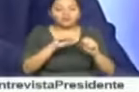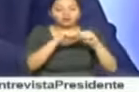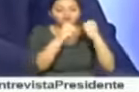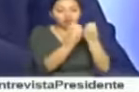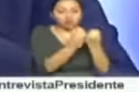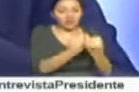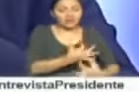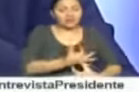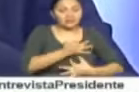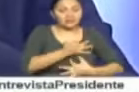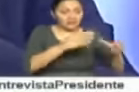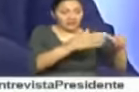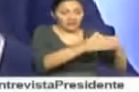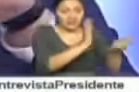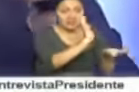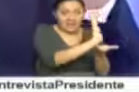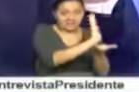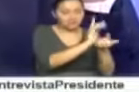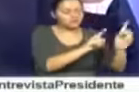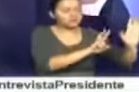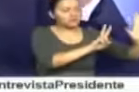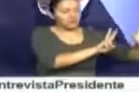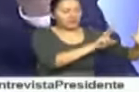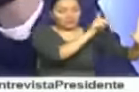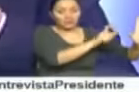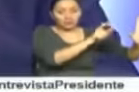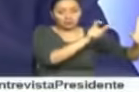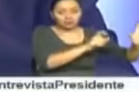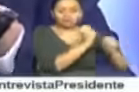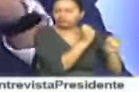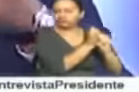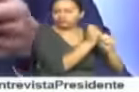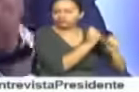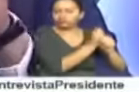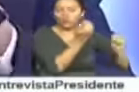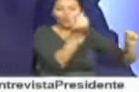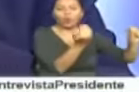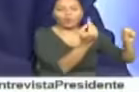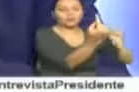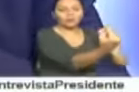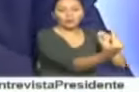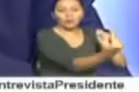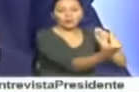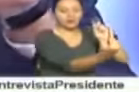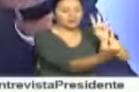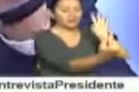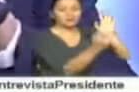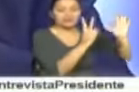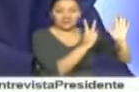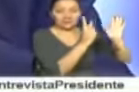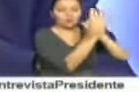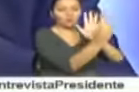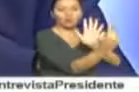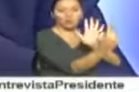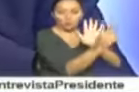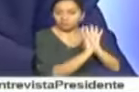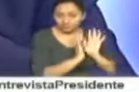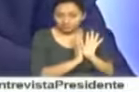los activos pueden financiar los pasivos y no tiene que meterse el Estado, aunque nos hacían dar 40% de subsidio que no